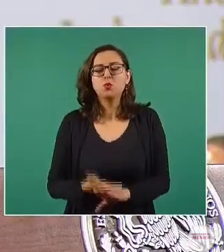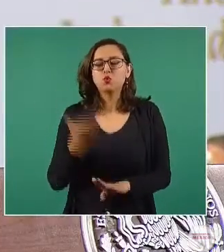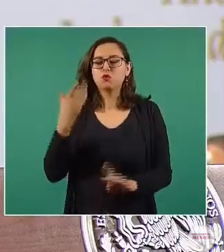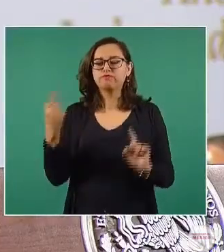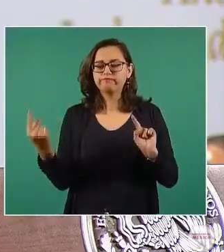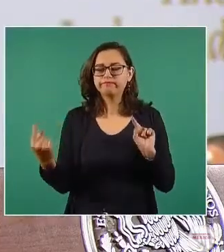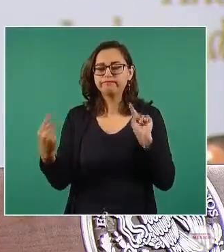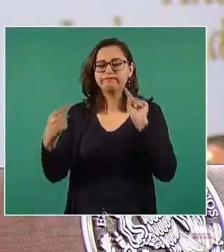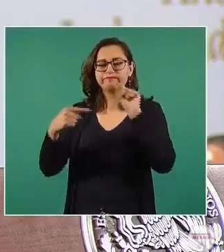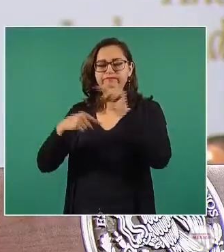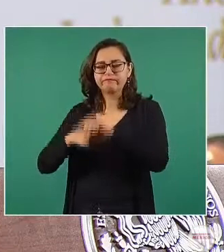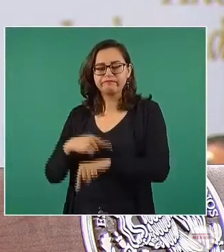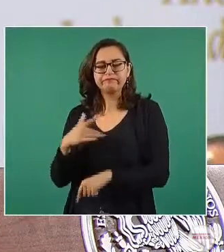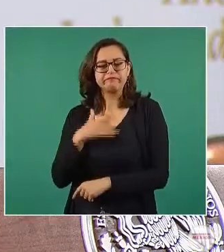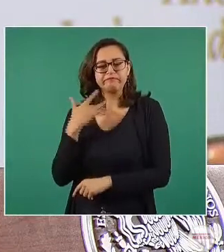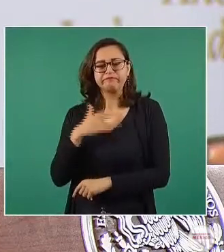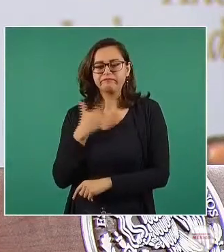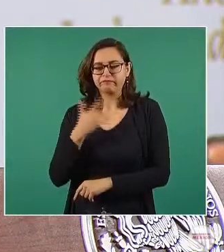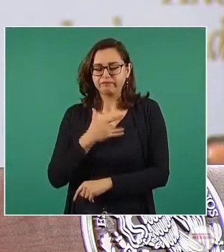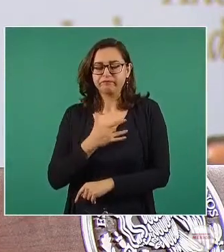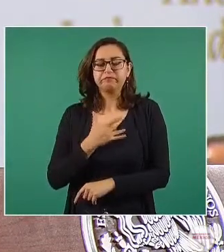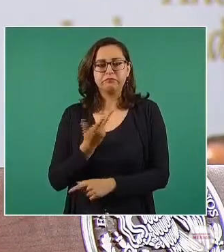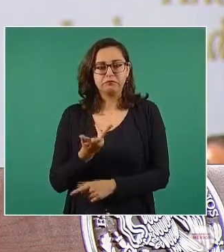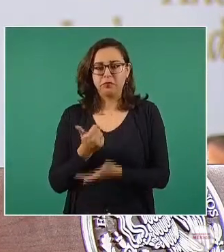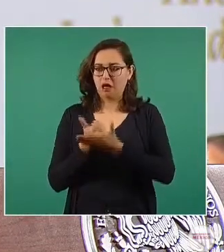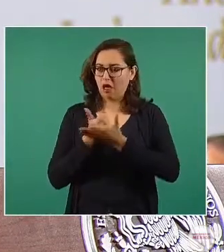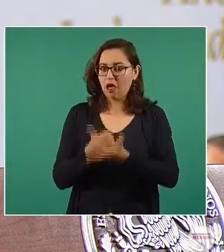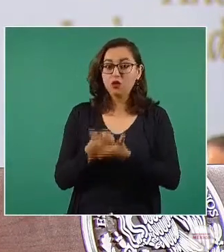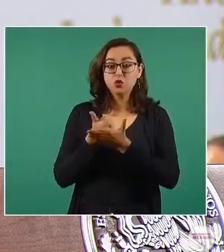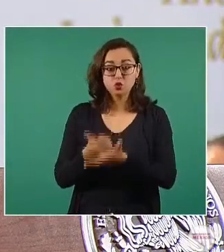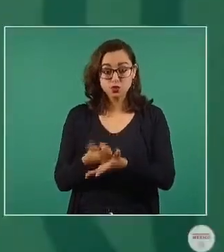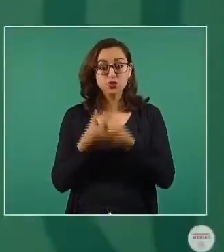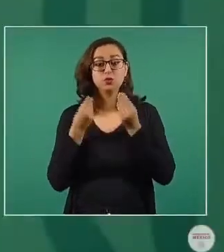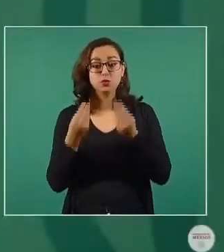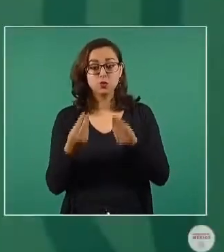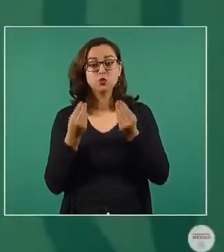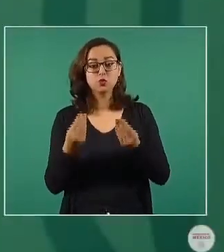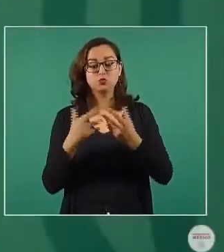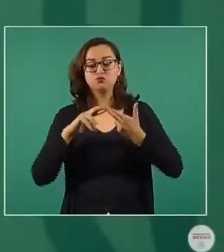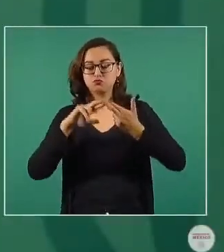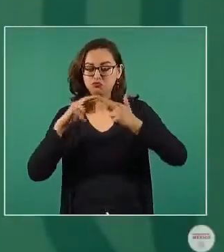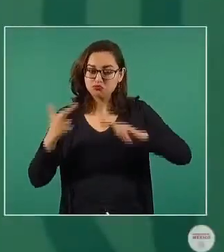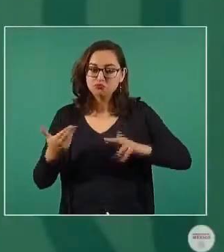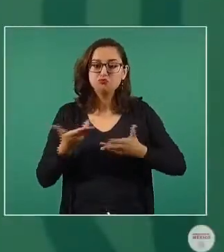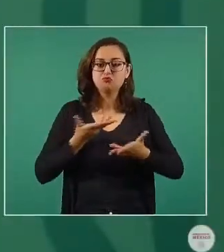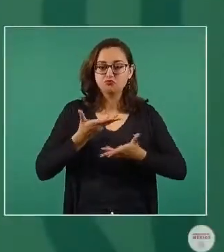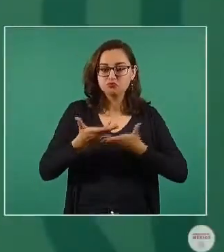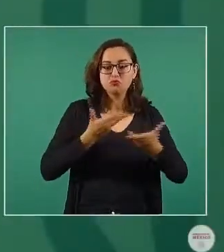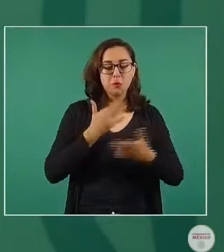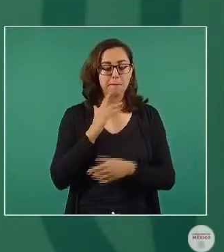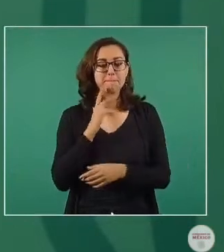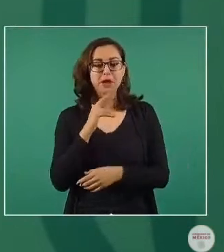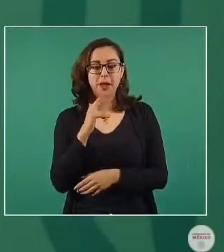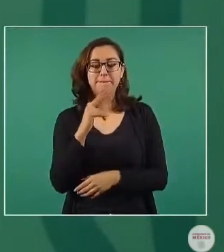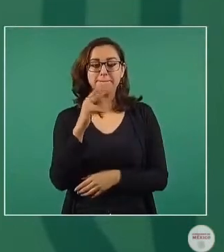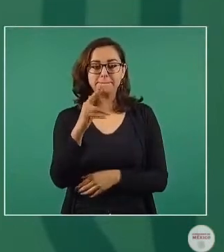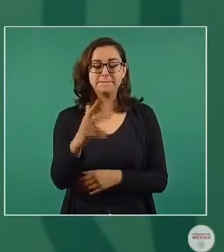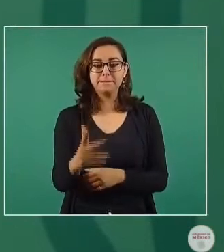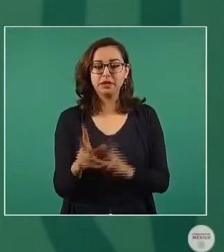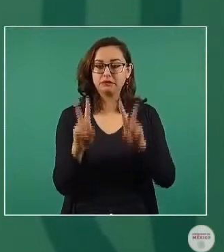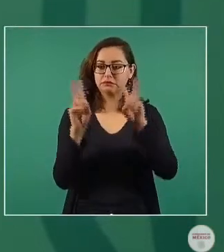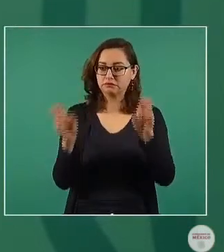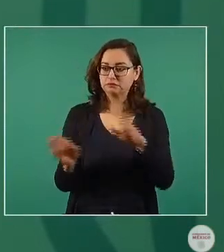ha ayudado bastante en mejorar las relaciones para atender el